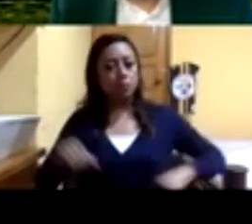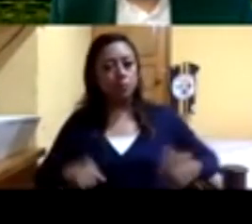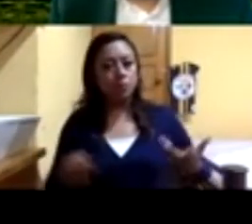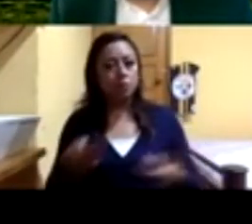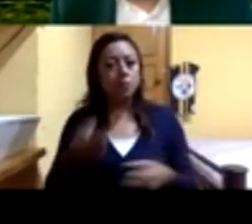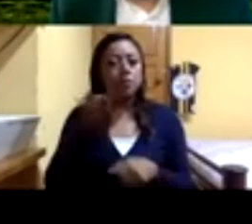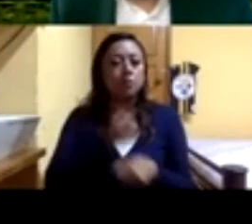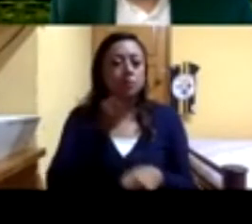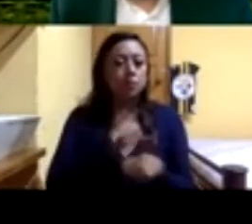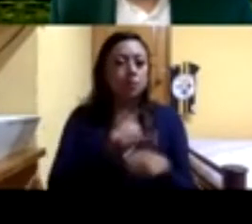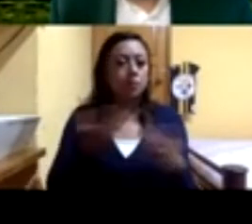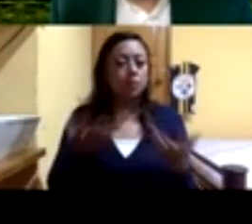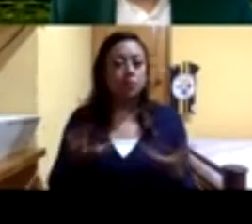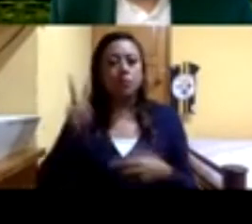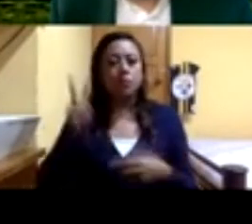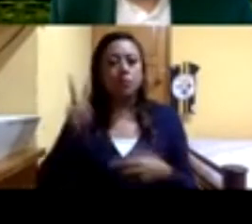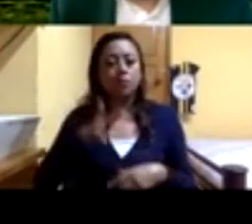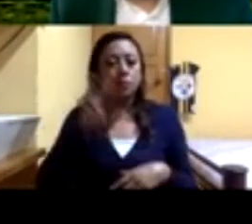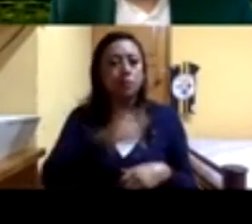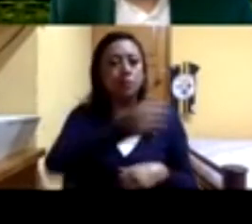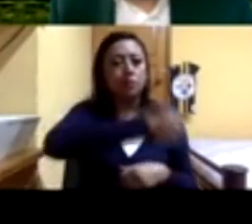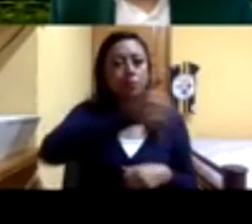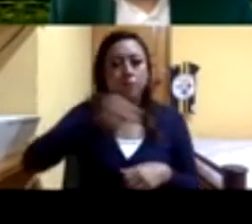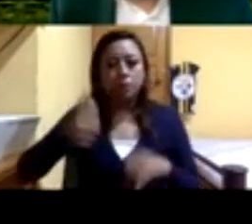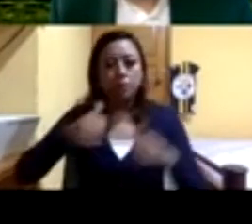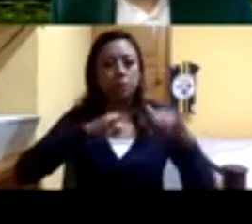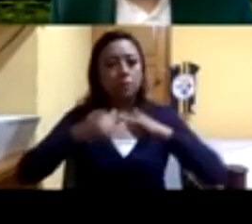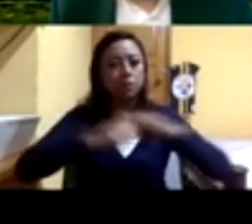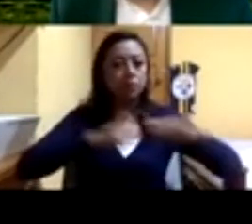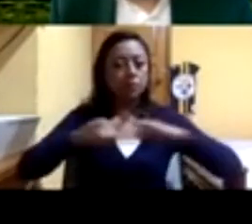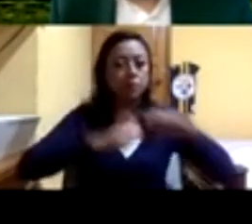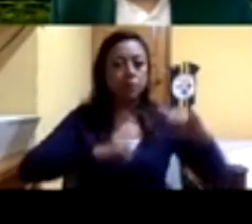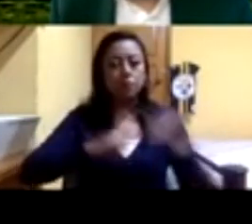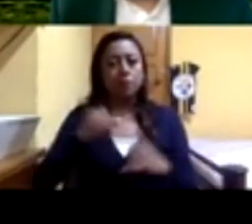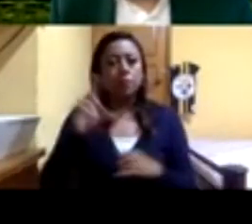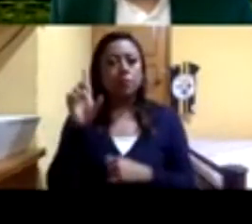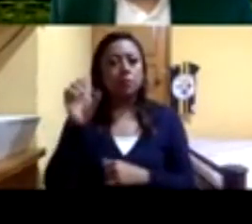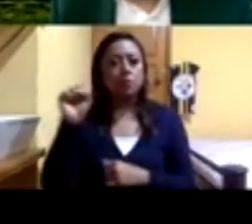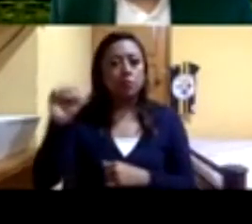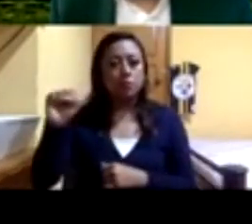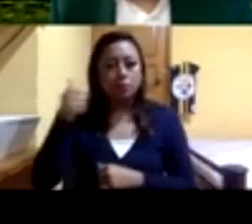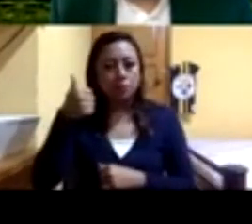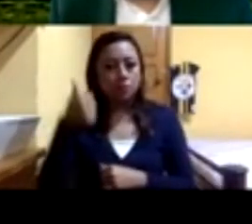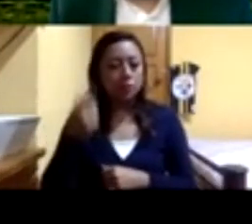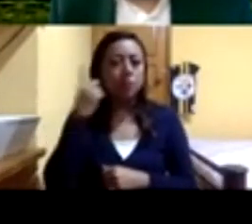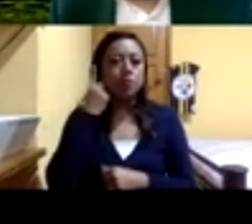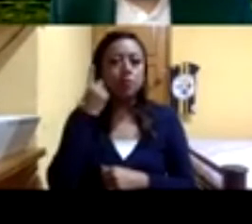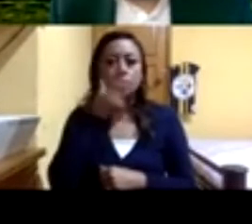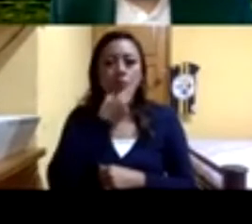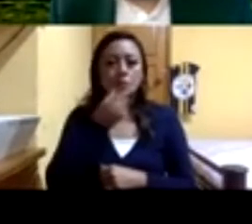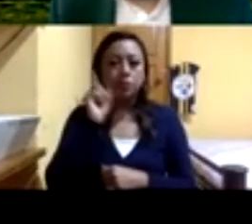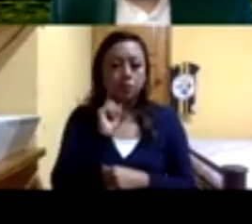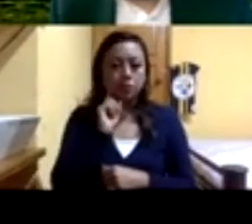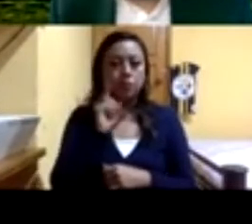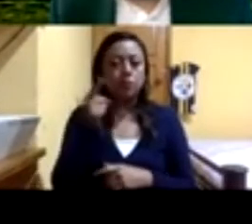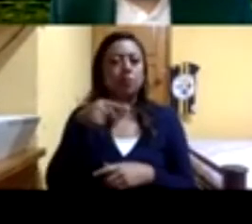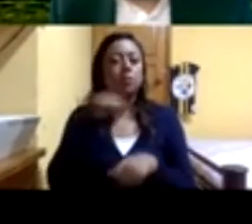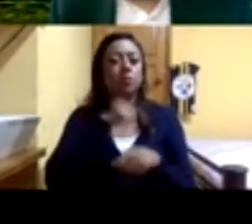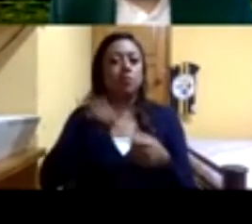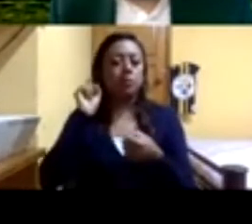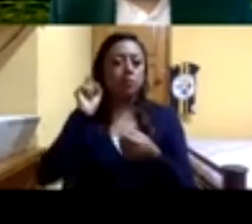el territorio de cada uno de los 66 diputadas y diputados que integramos la